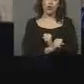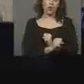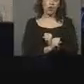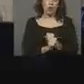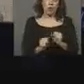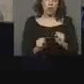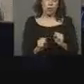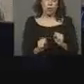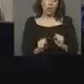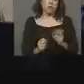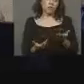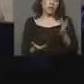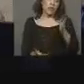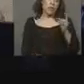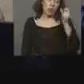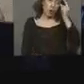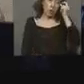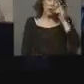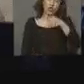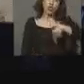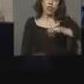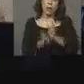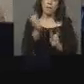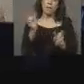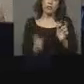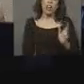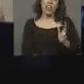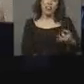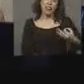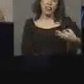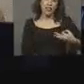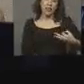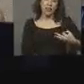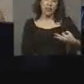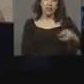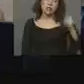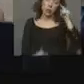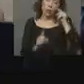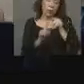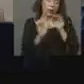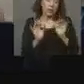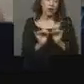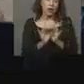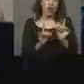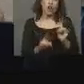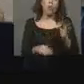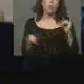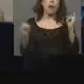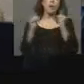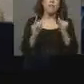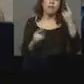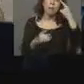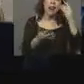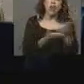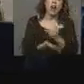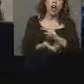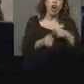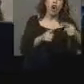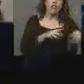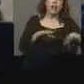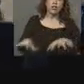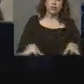entender que toda persona es digna, y en tanto digna es un fin en sí mismo, nunca un medio para otros fines.